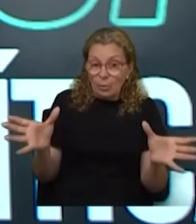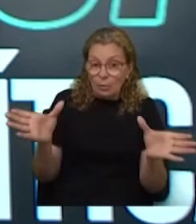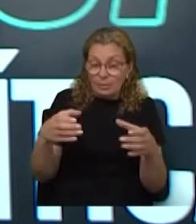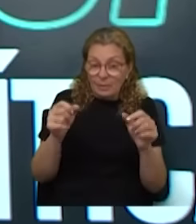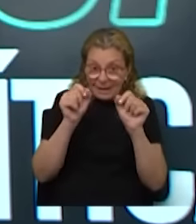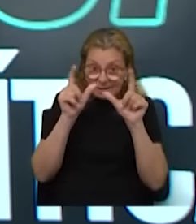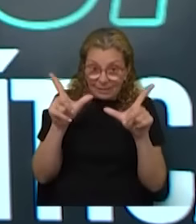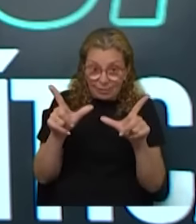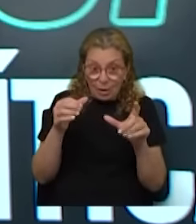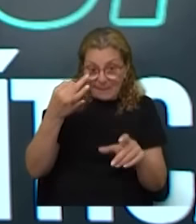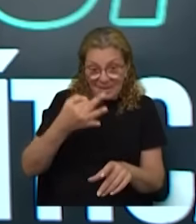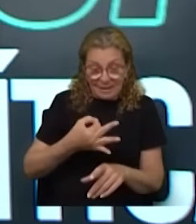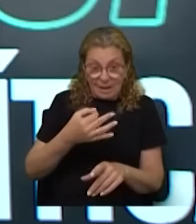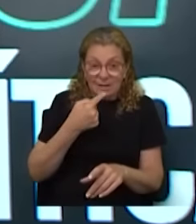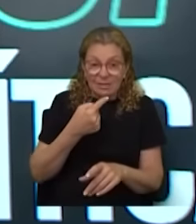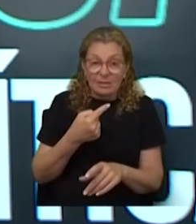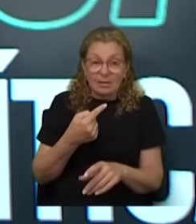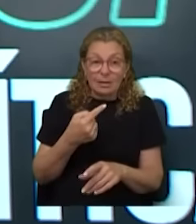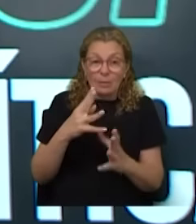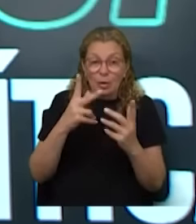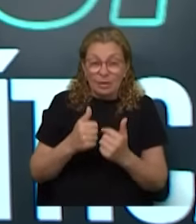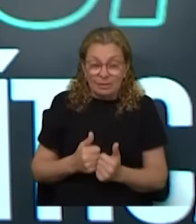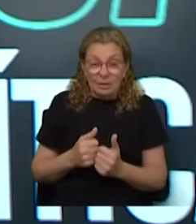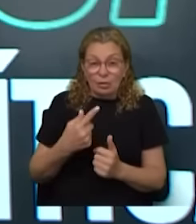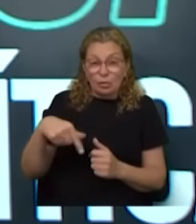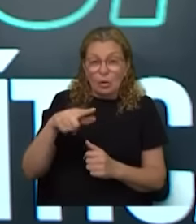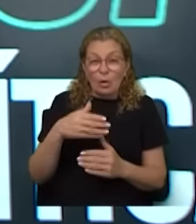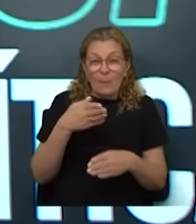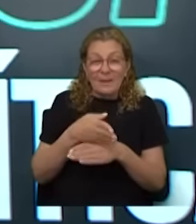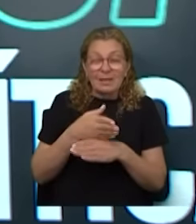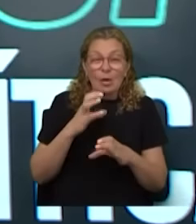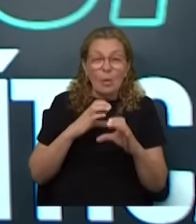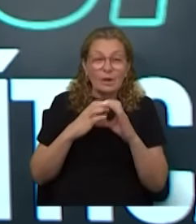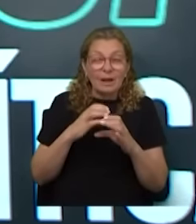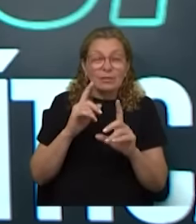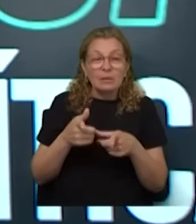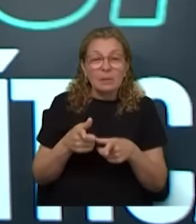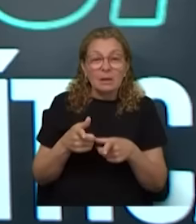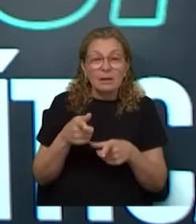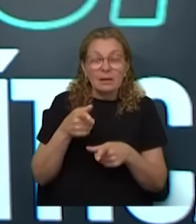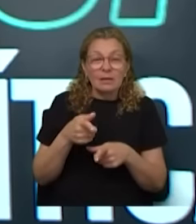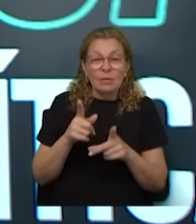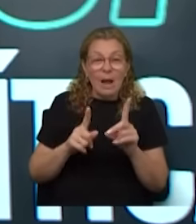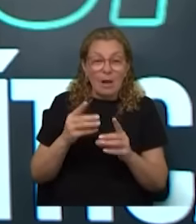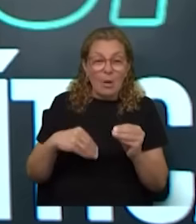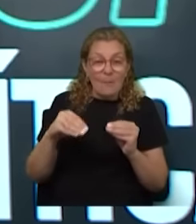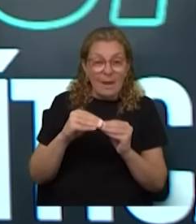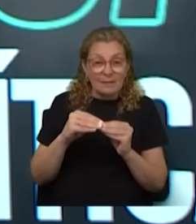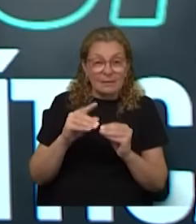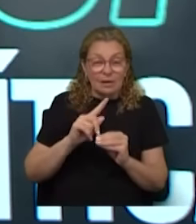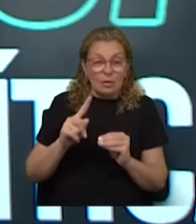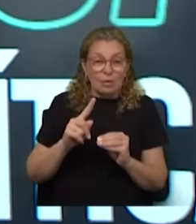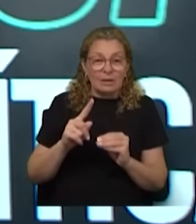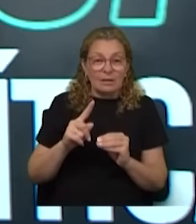atención especial porque tiene la organización porque están todos los medios porque está la cadena nacional y bueno es un insumo más que no es